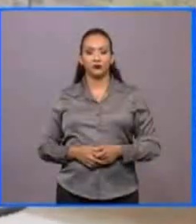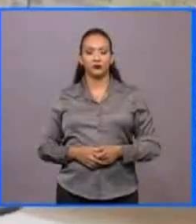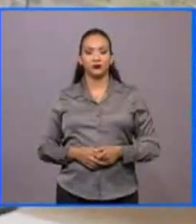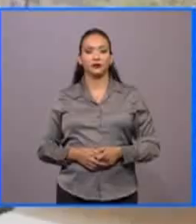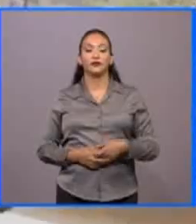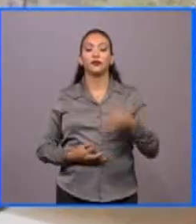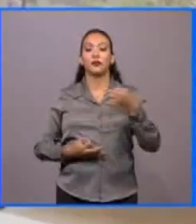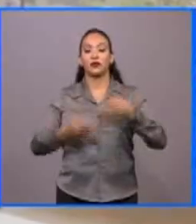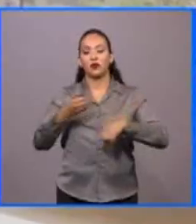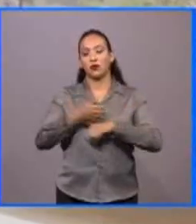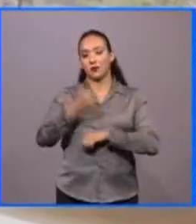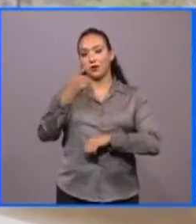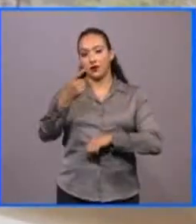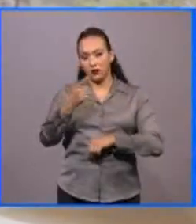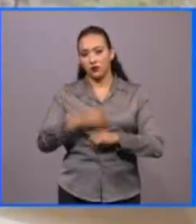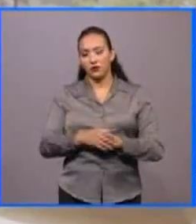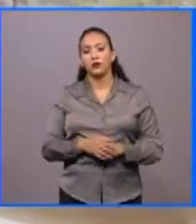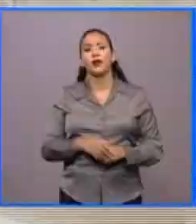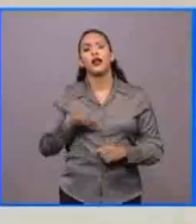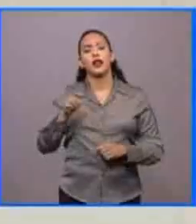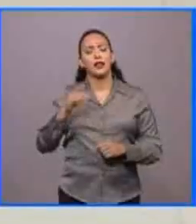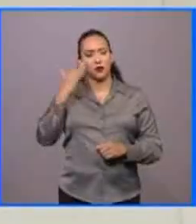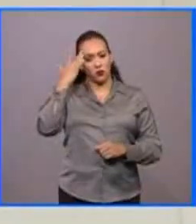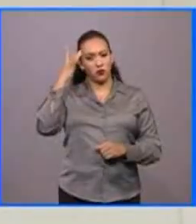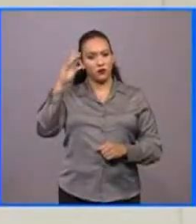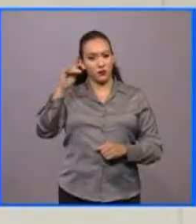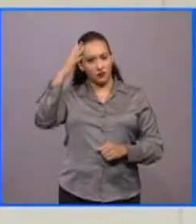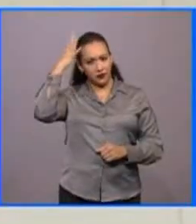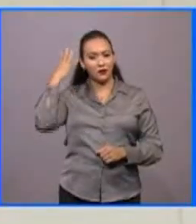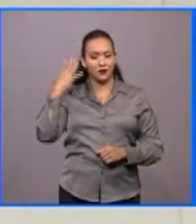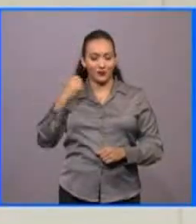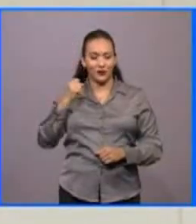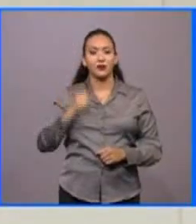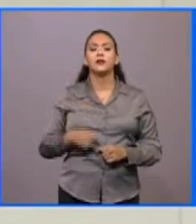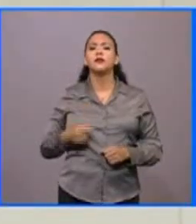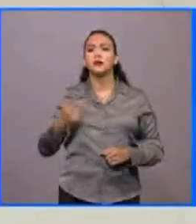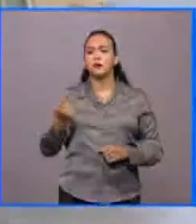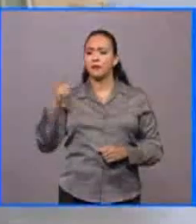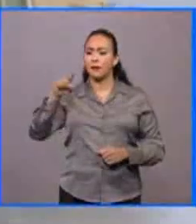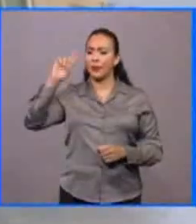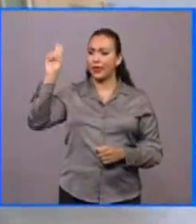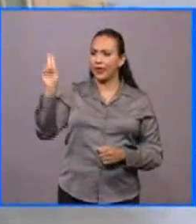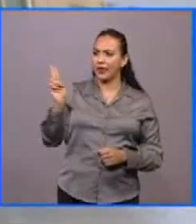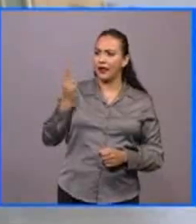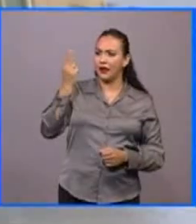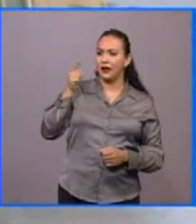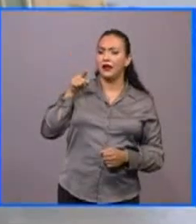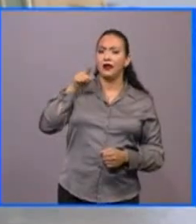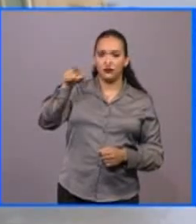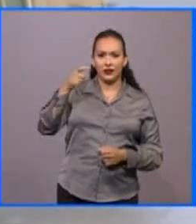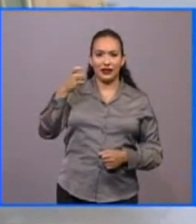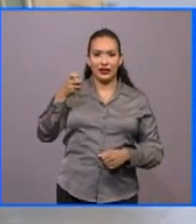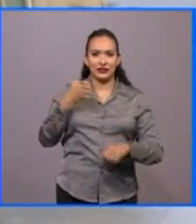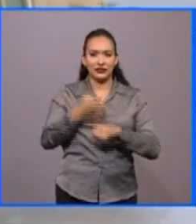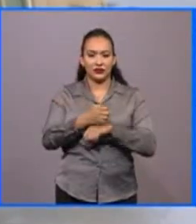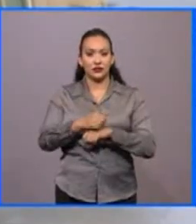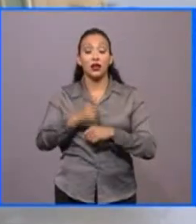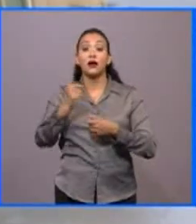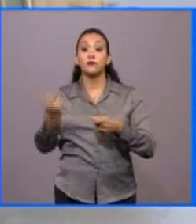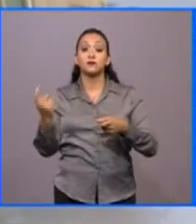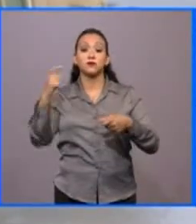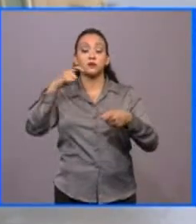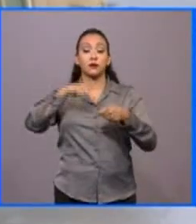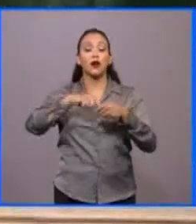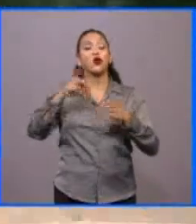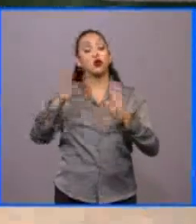Y el Juzgado Primero de Distrito con residencia en Cuernavaca, Morelos, ordenó a la Universidad Autónoma de dicha entidad reincorporar